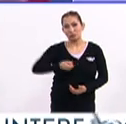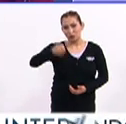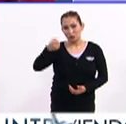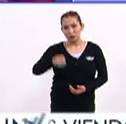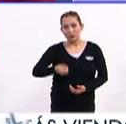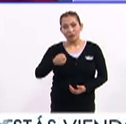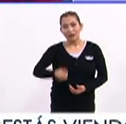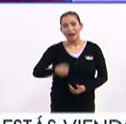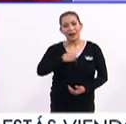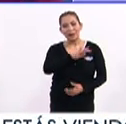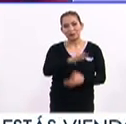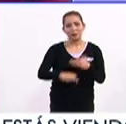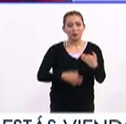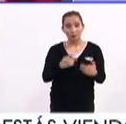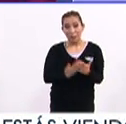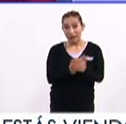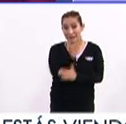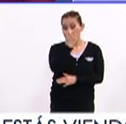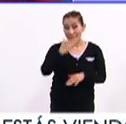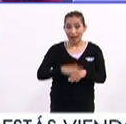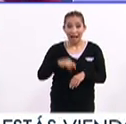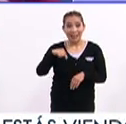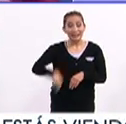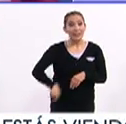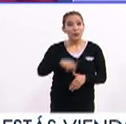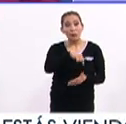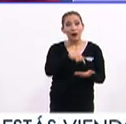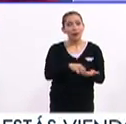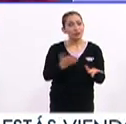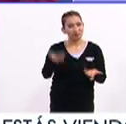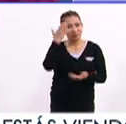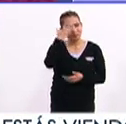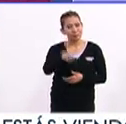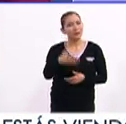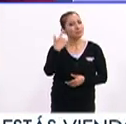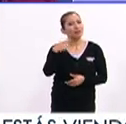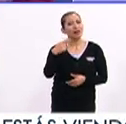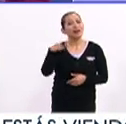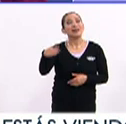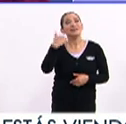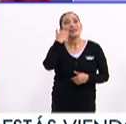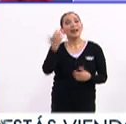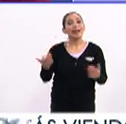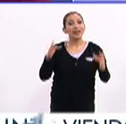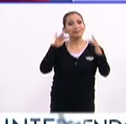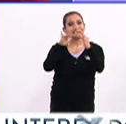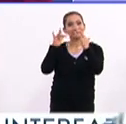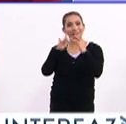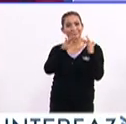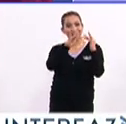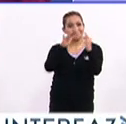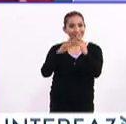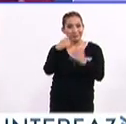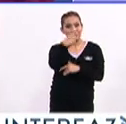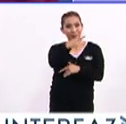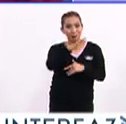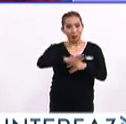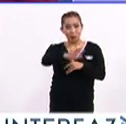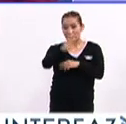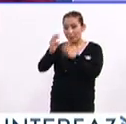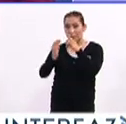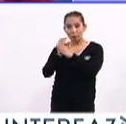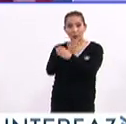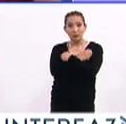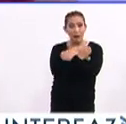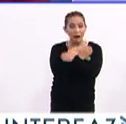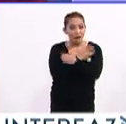oportunidad de saludarlos una mañana más en este programa que, como ustedes saben, pretende ser la interfaz entre ustedes y el mundo